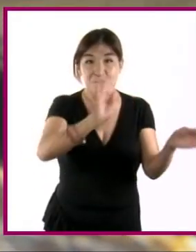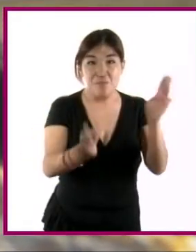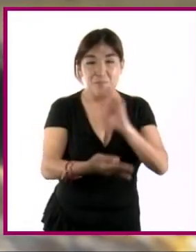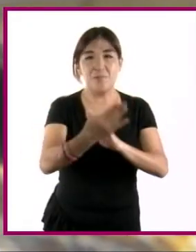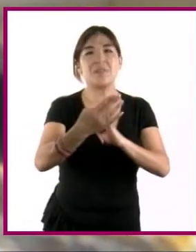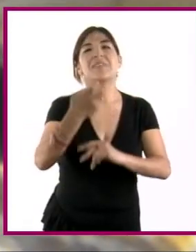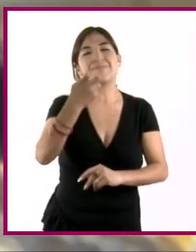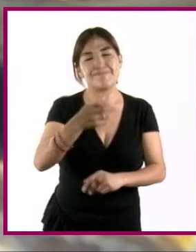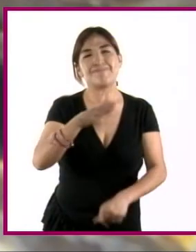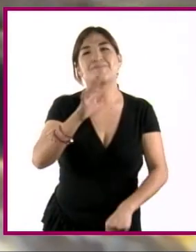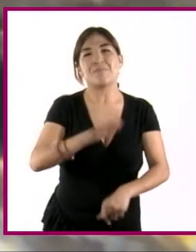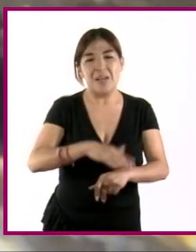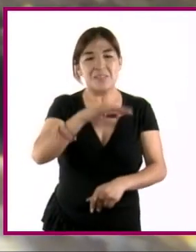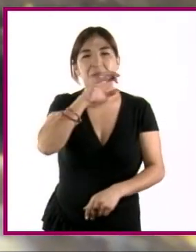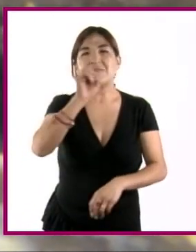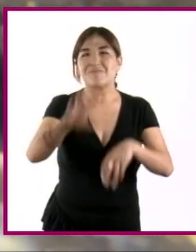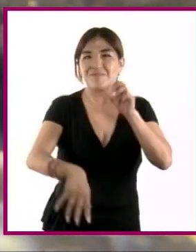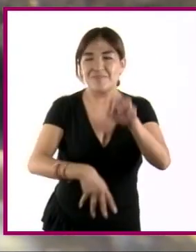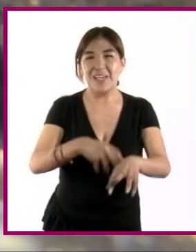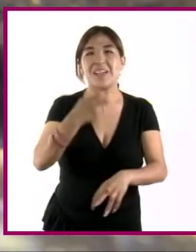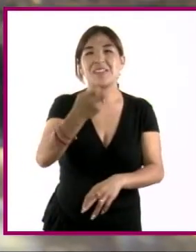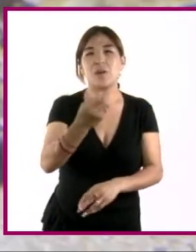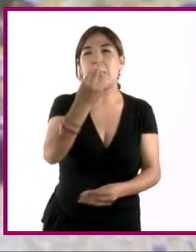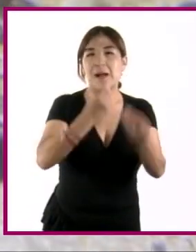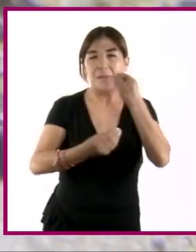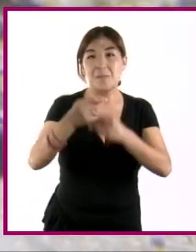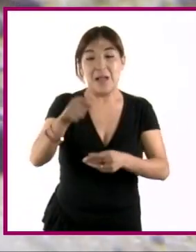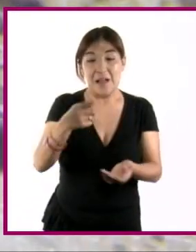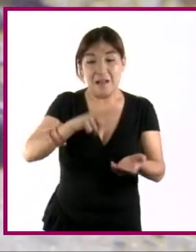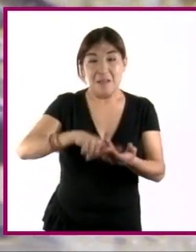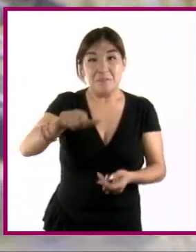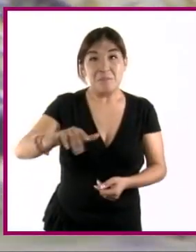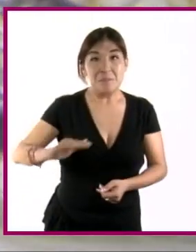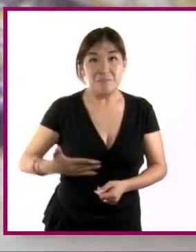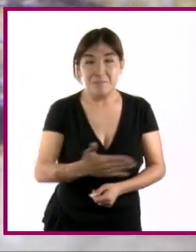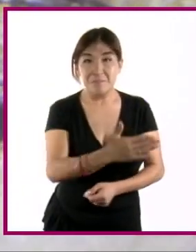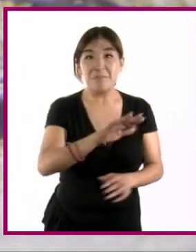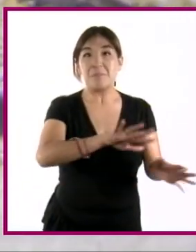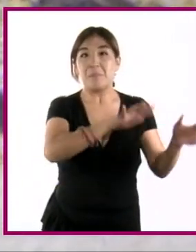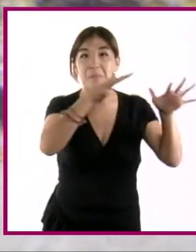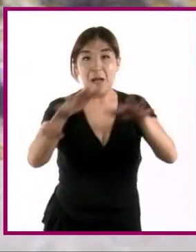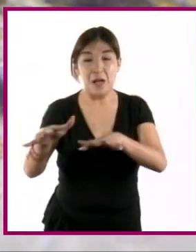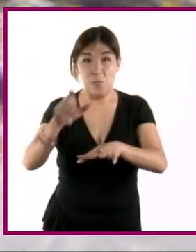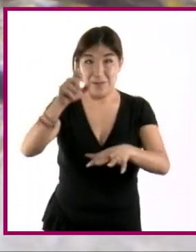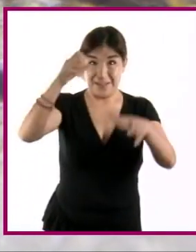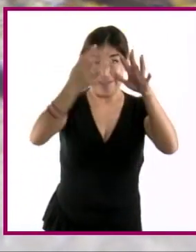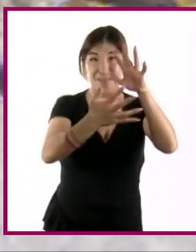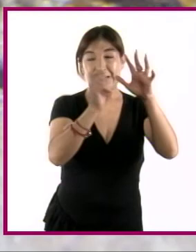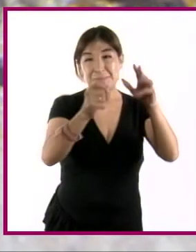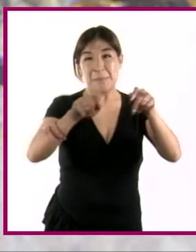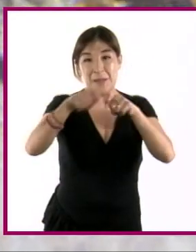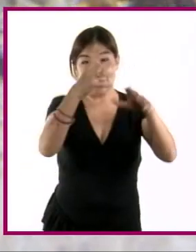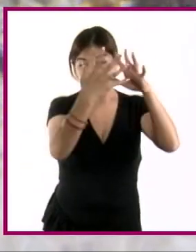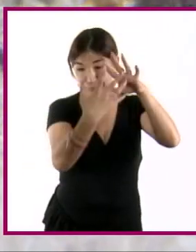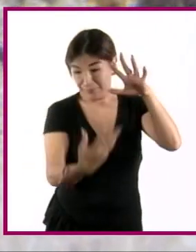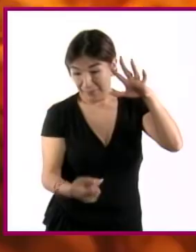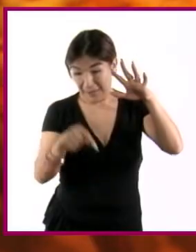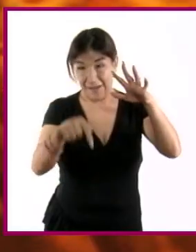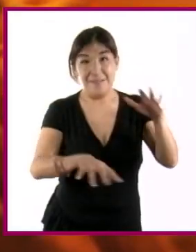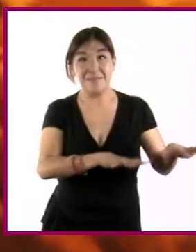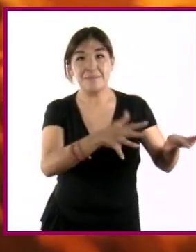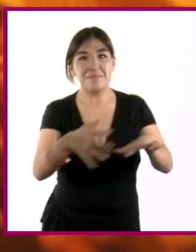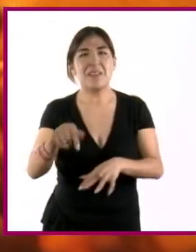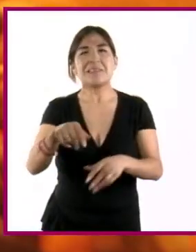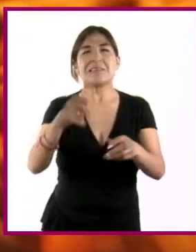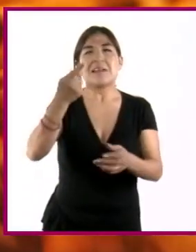en la contaminación de alimentos provenientes del mar. Cuando los plásticos llegan al océano, se desintegran en partículas tan pequeñas